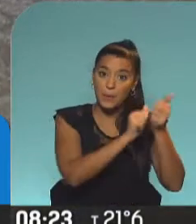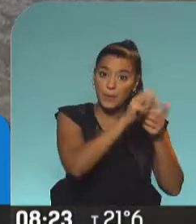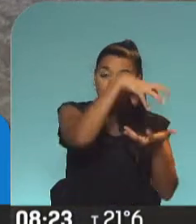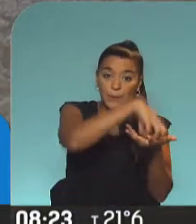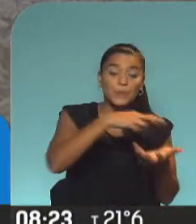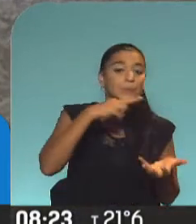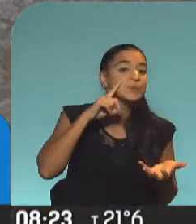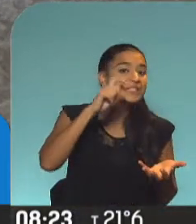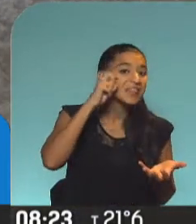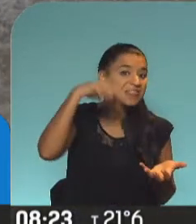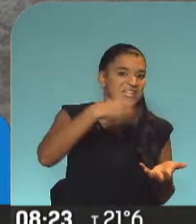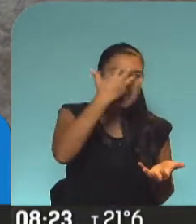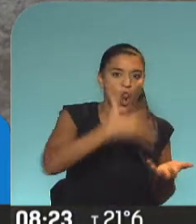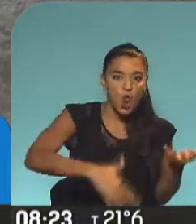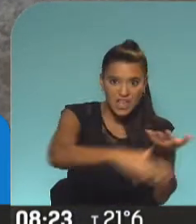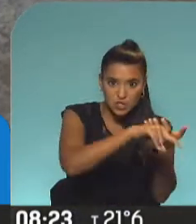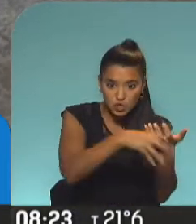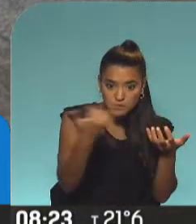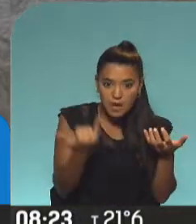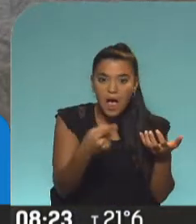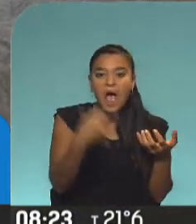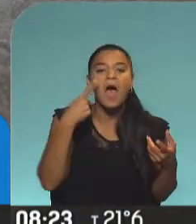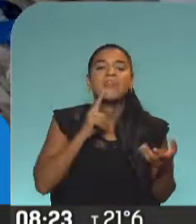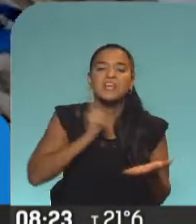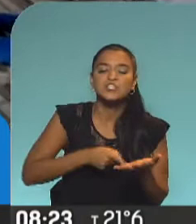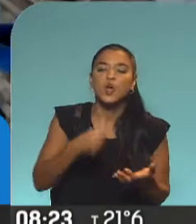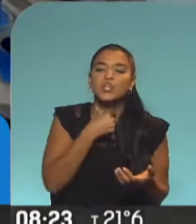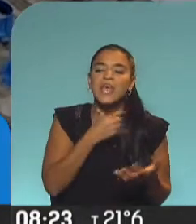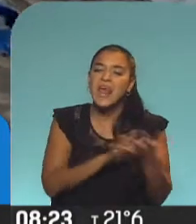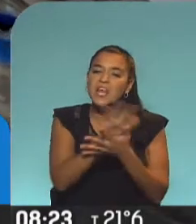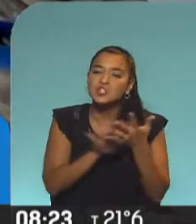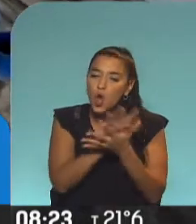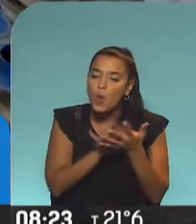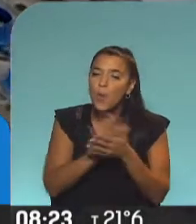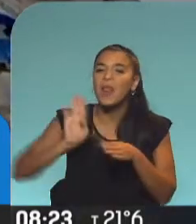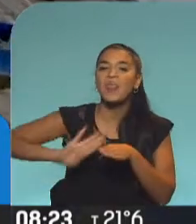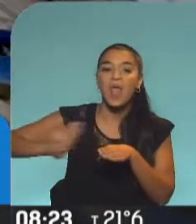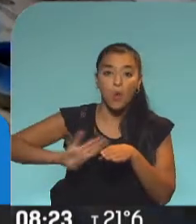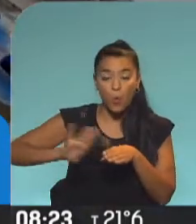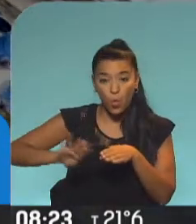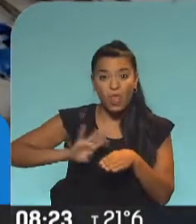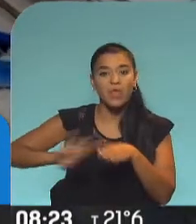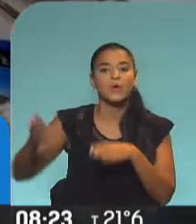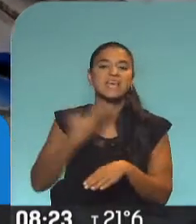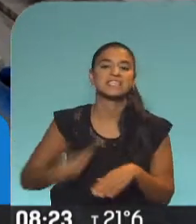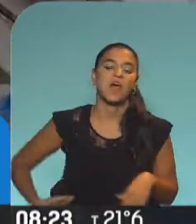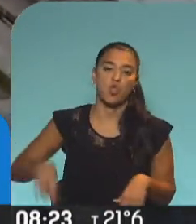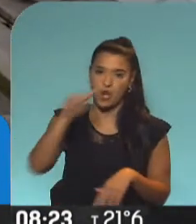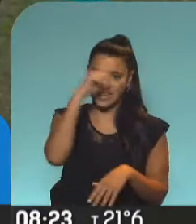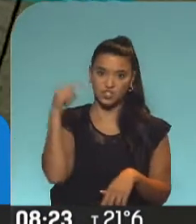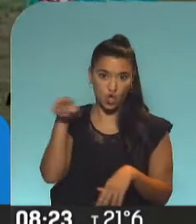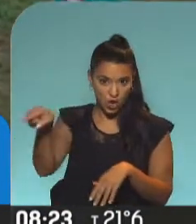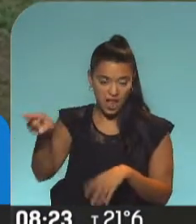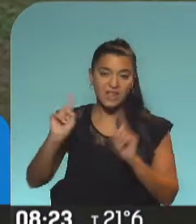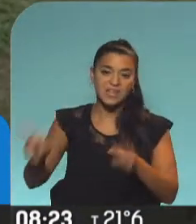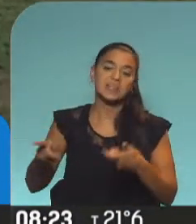localidad de San Lorenzo, tomó la decisión con el fin de intentar resolver la deuda que en su mayoría es con el Estado Nacional y